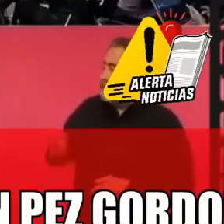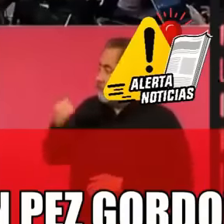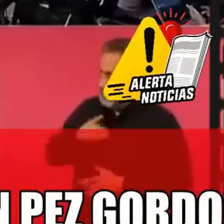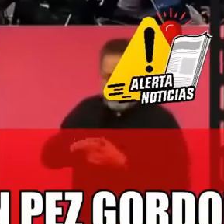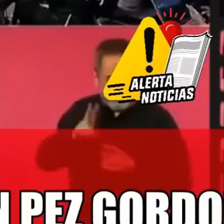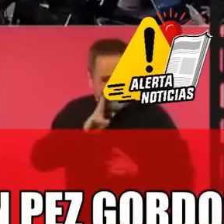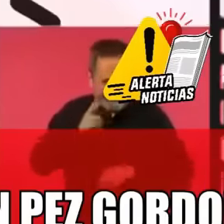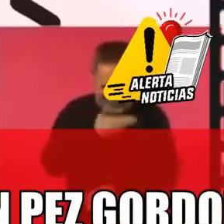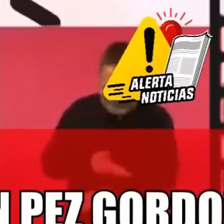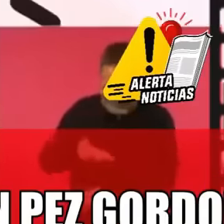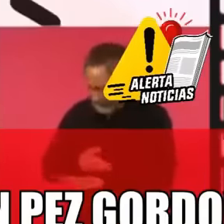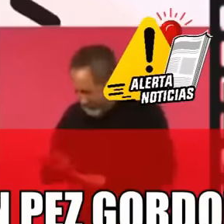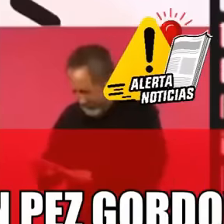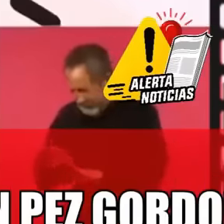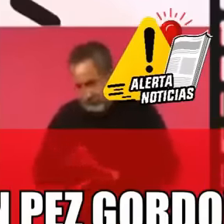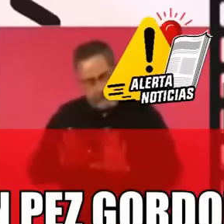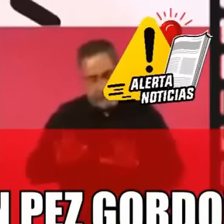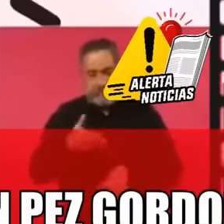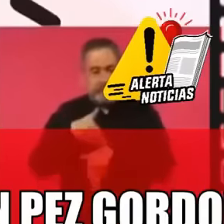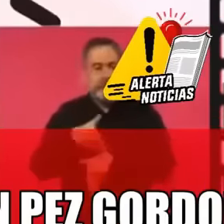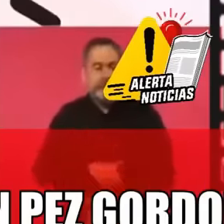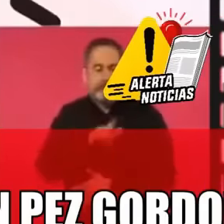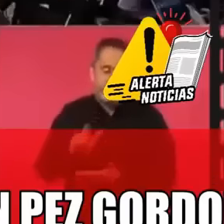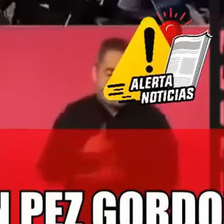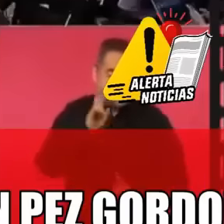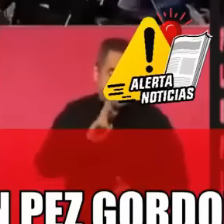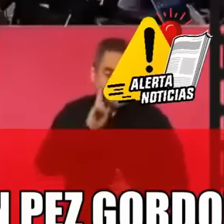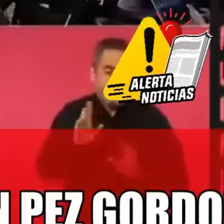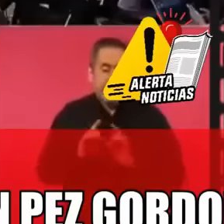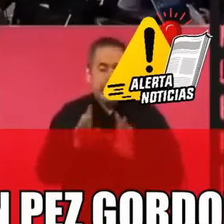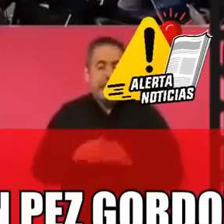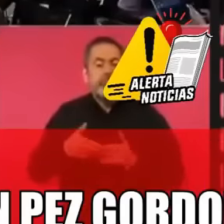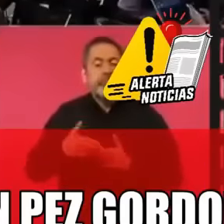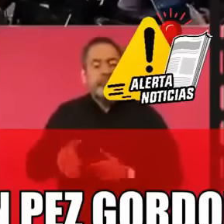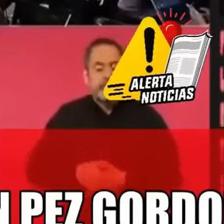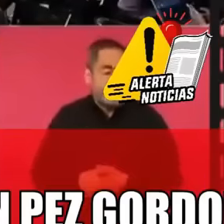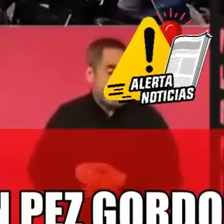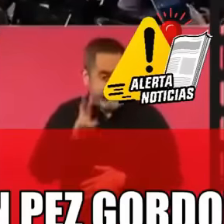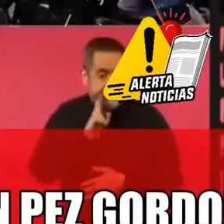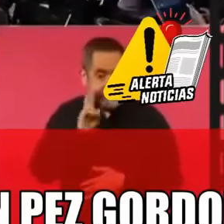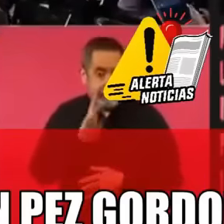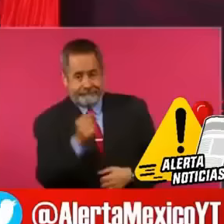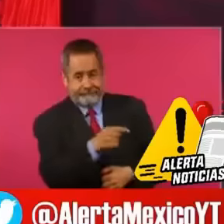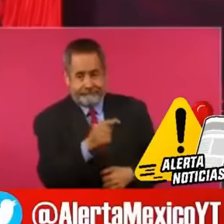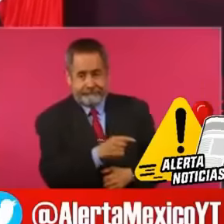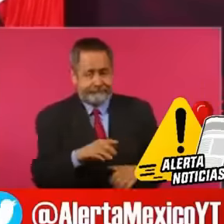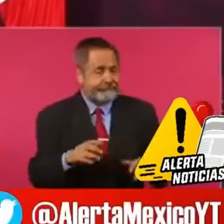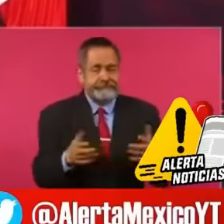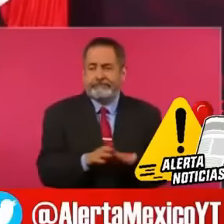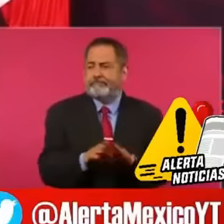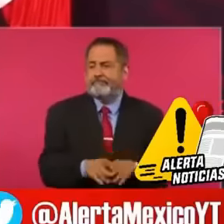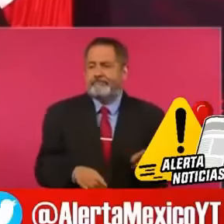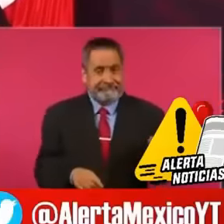todas las posibilidades, pero con el cumplimiento de la ley. Entonces estamos en el plazo, vamos a ver qué resulta. Es por ello